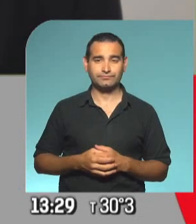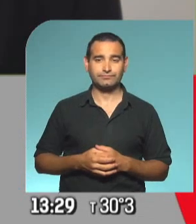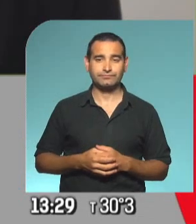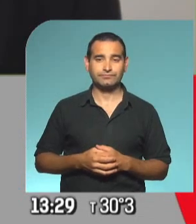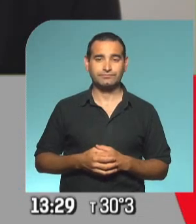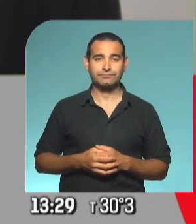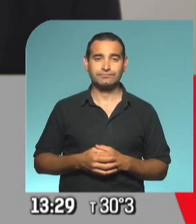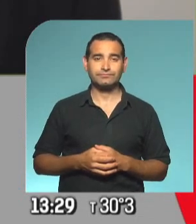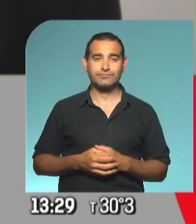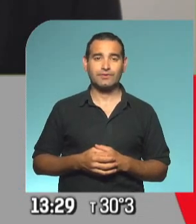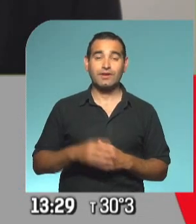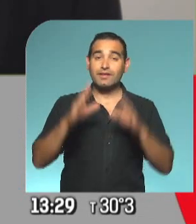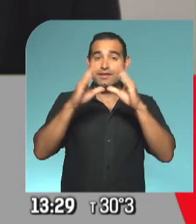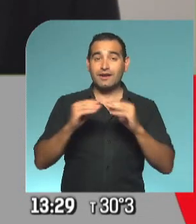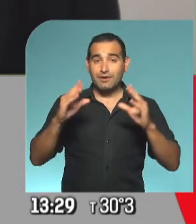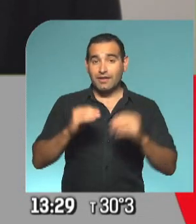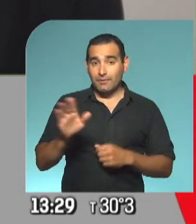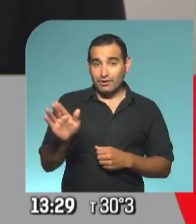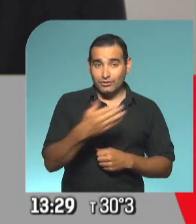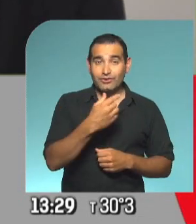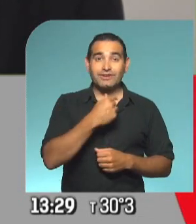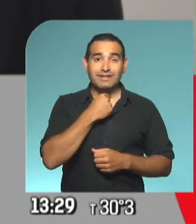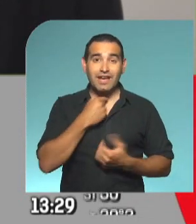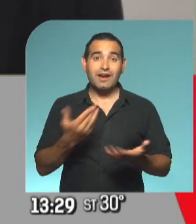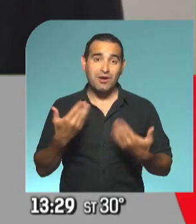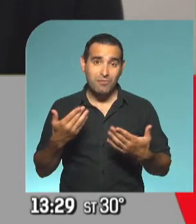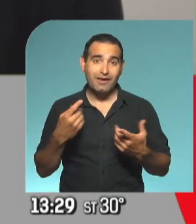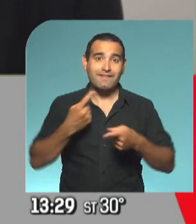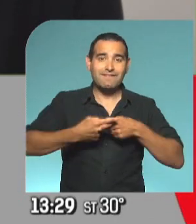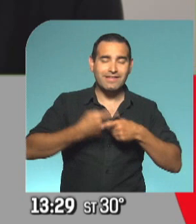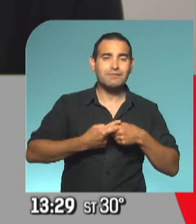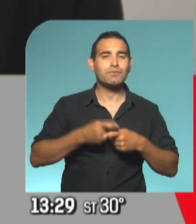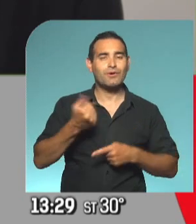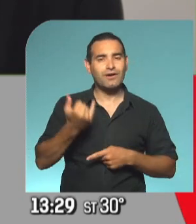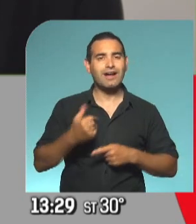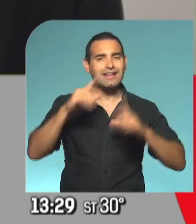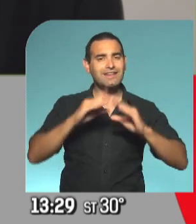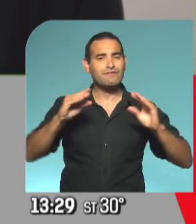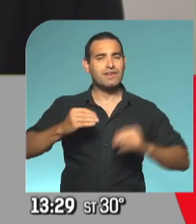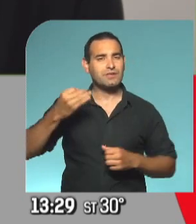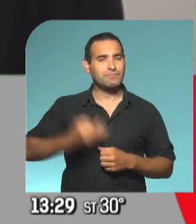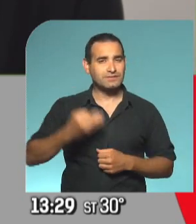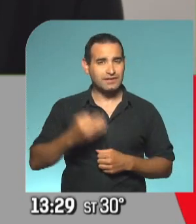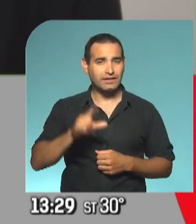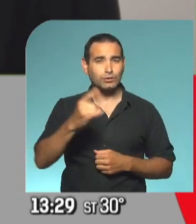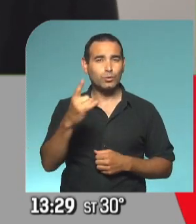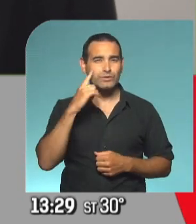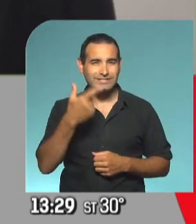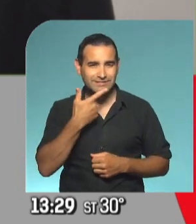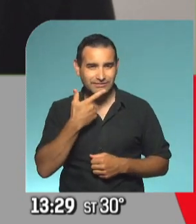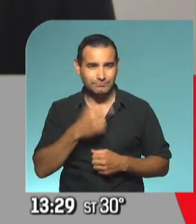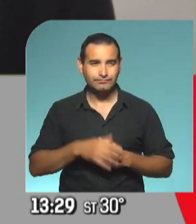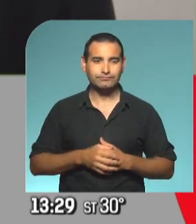gago y la noche buena la navidad para todos aquellos que quieran que puedan celebrar pero nosotros tenemos una navidad muy particular la de louis